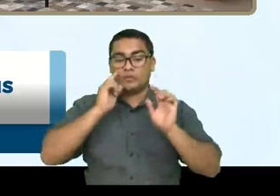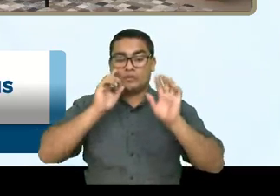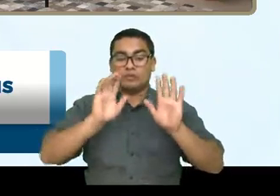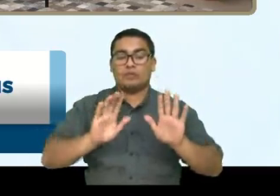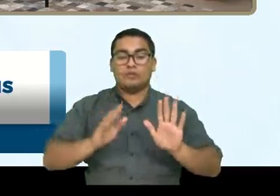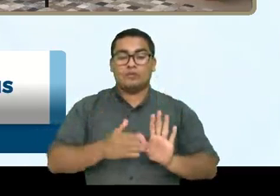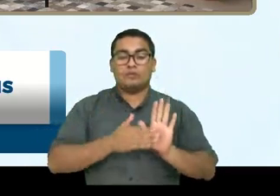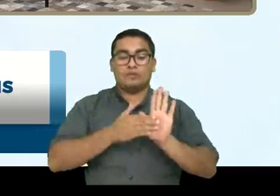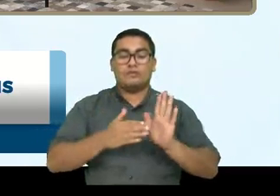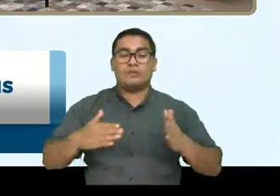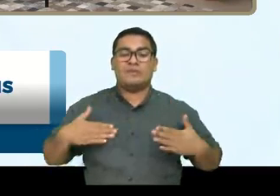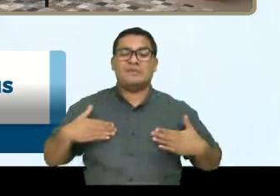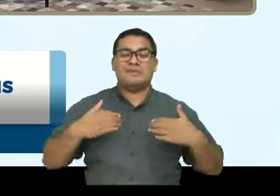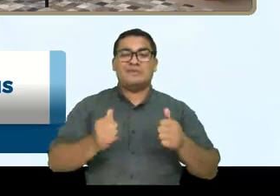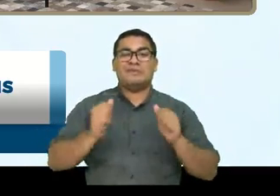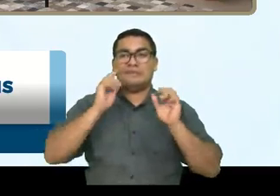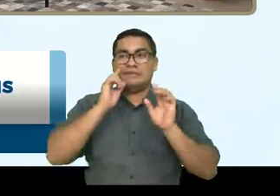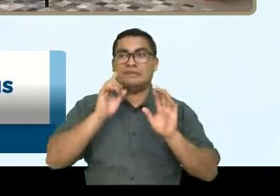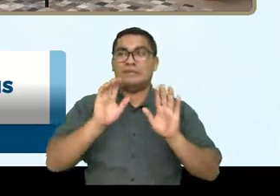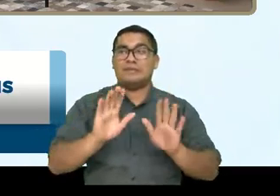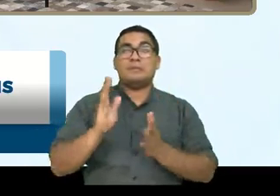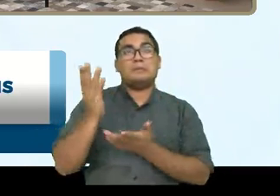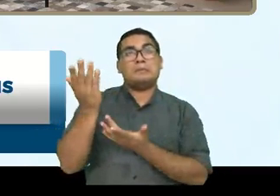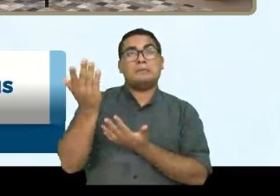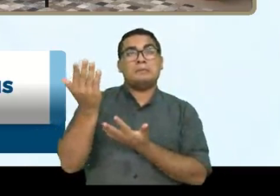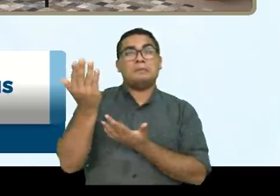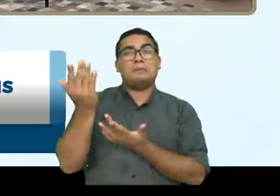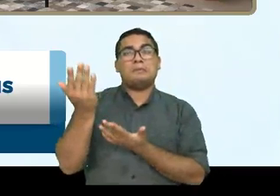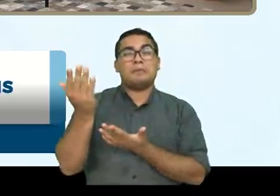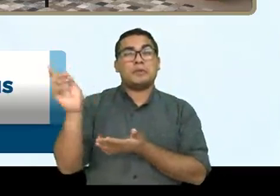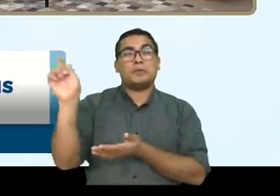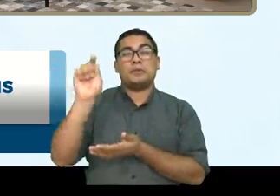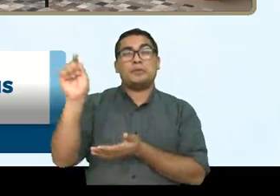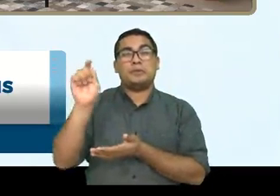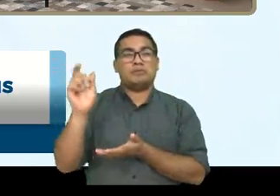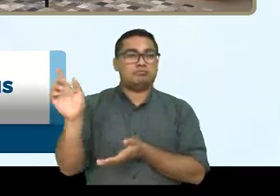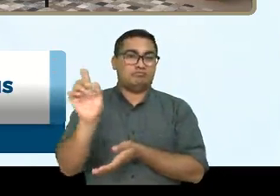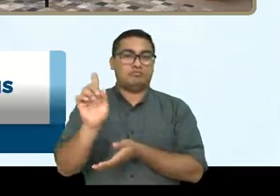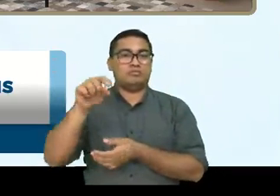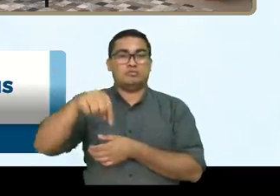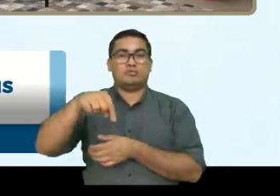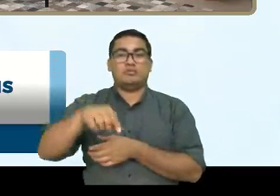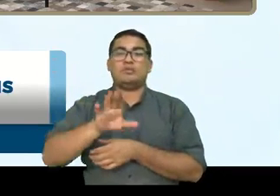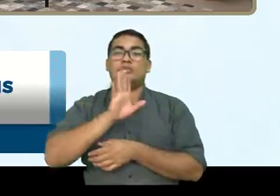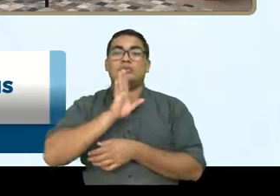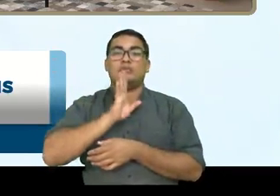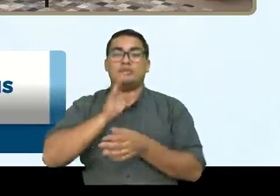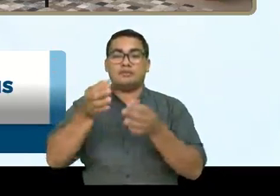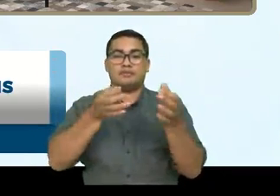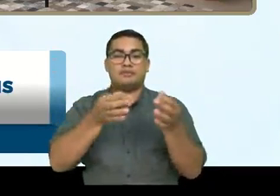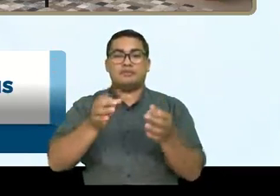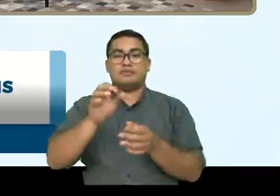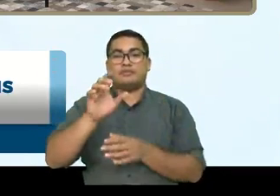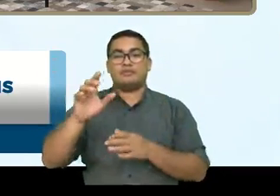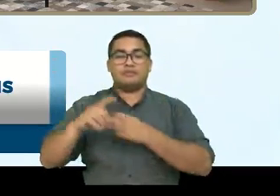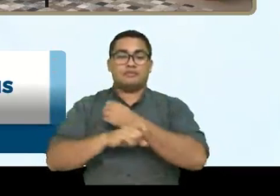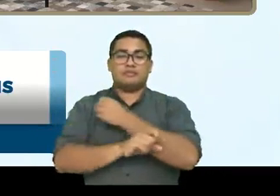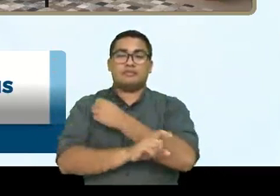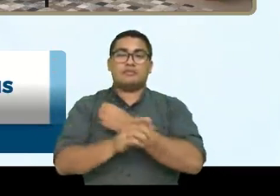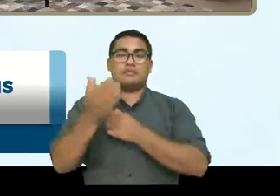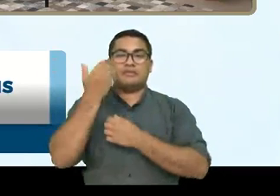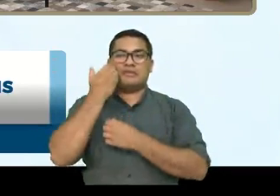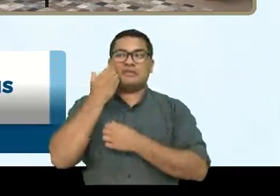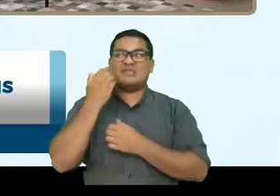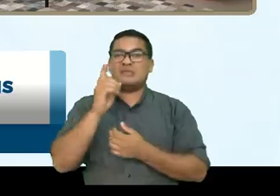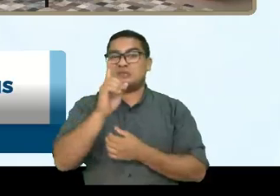siempre en la parte preventiva, es, nosotros no vamos a esperar a que salga. Sí, por eso estamos hablando hoy de la leptospirosis, precisamente para prevenir. Un brote, un caso que me